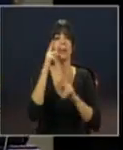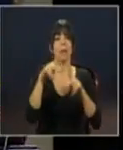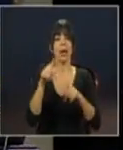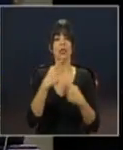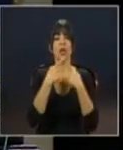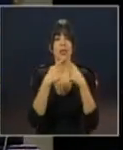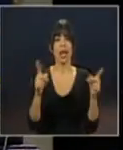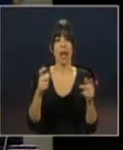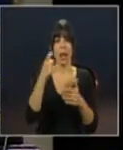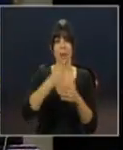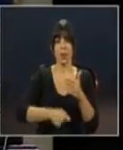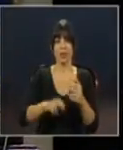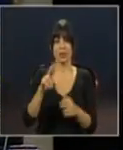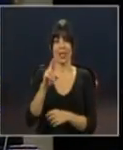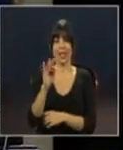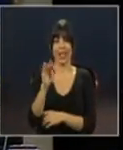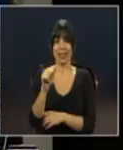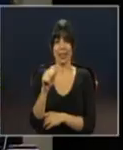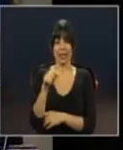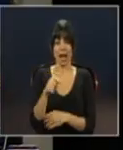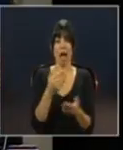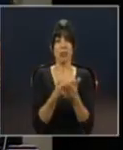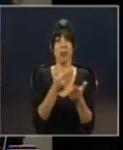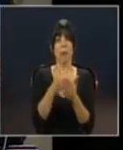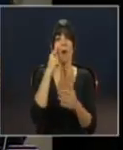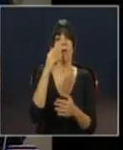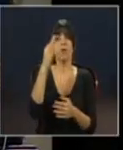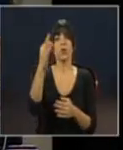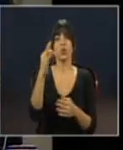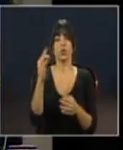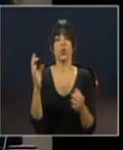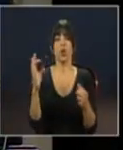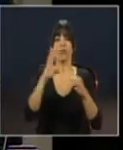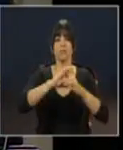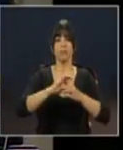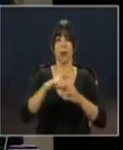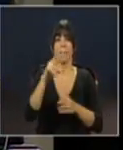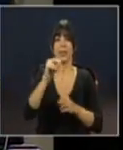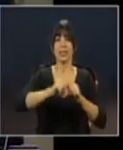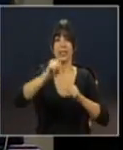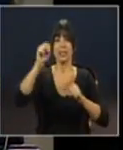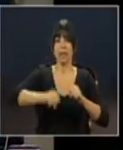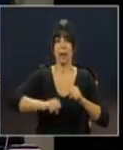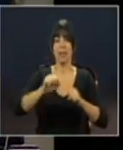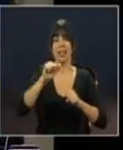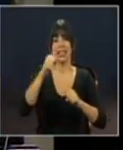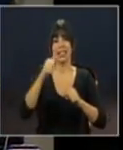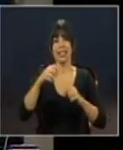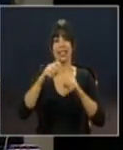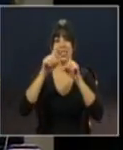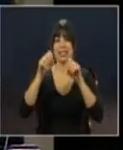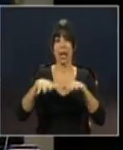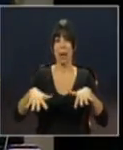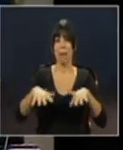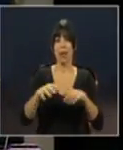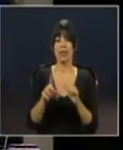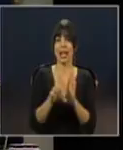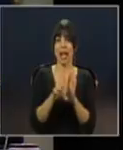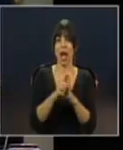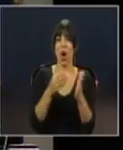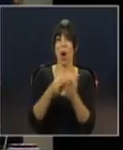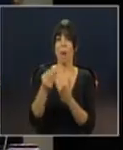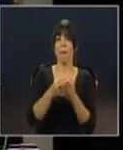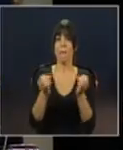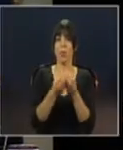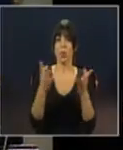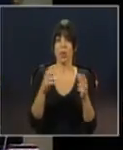la renta, los cuales se consolidarán a futuro con la unificación de 20 sistemas y 10 esquemas legales de compras públicas en